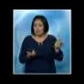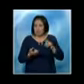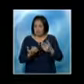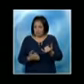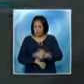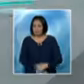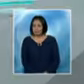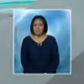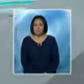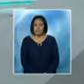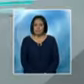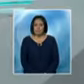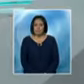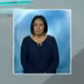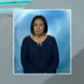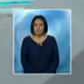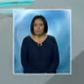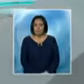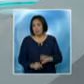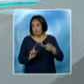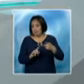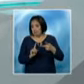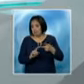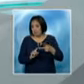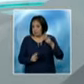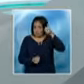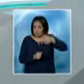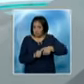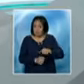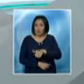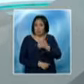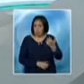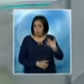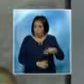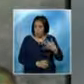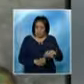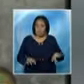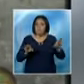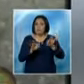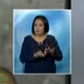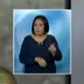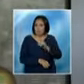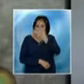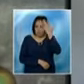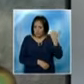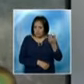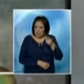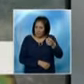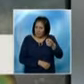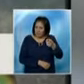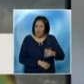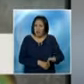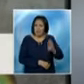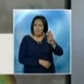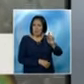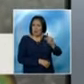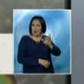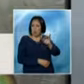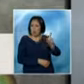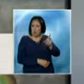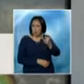día de hoy. Bien, pero también recordamos otro hecho muy importante y que no debemos olvidar. Estamos hablando del Baguazo y ahí